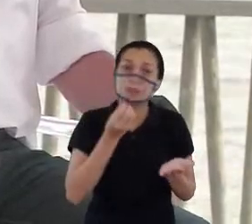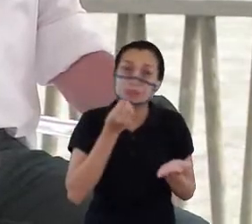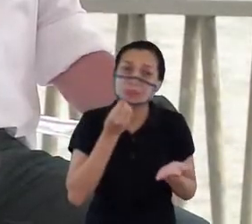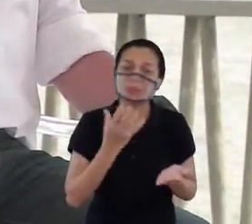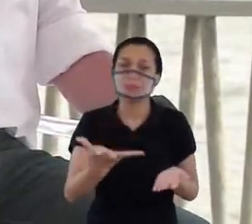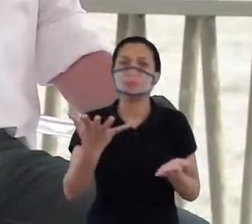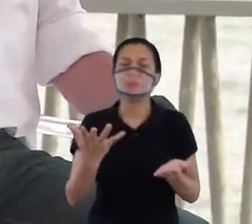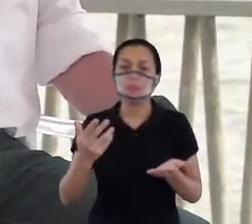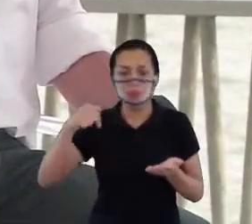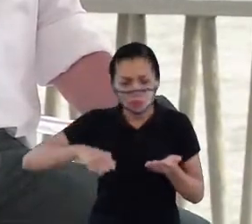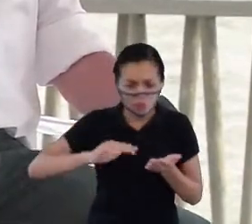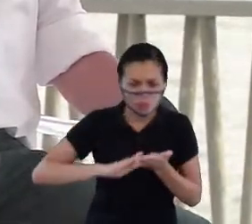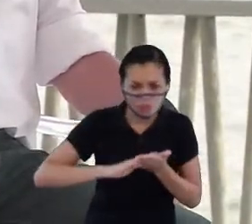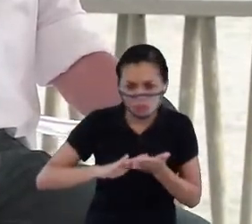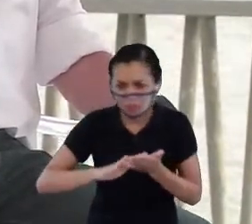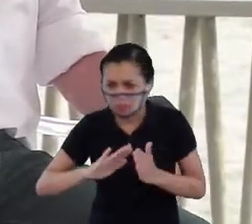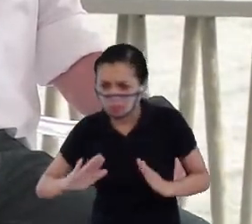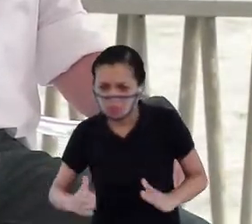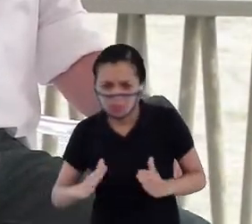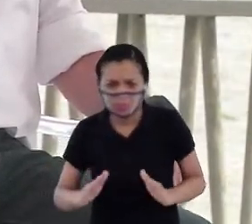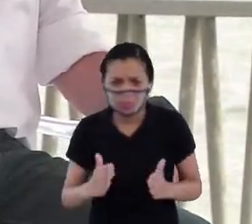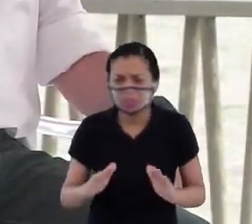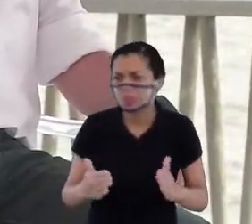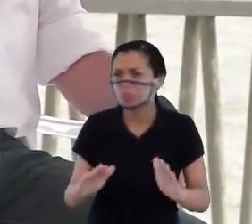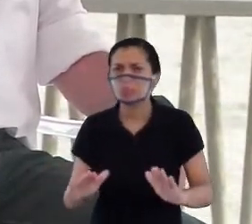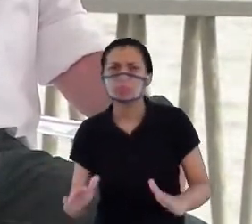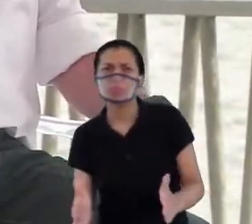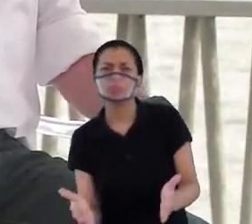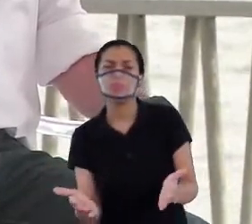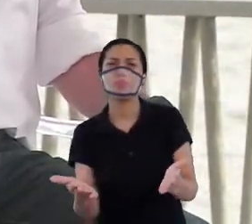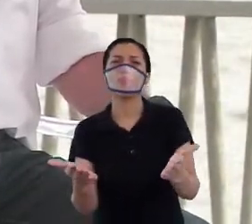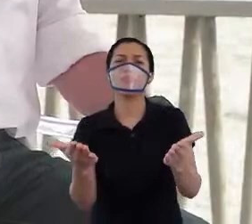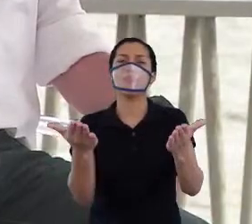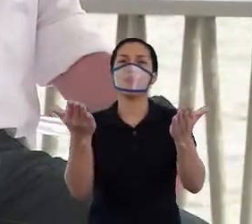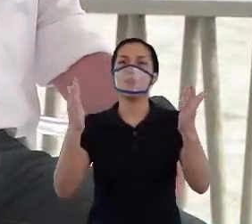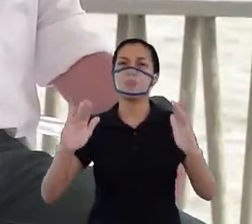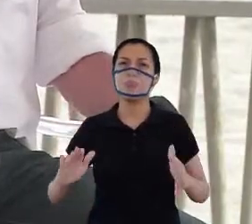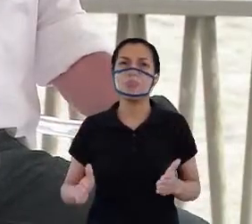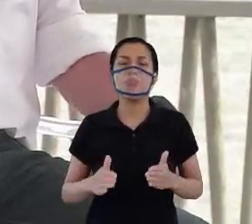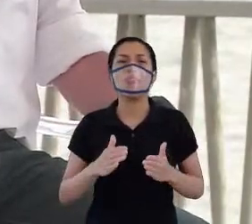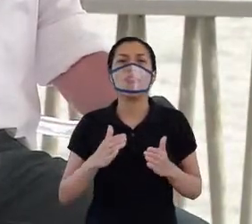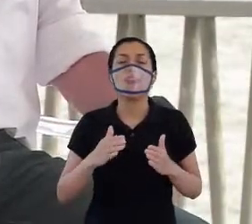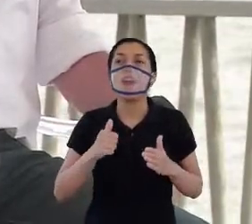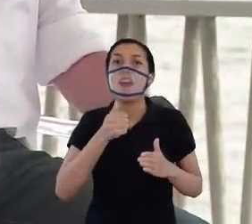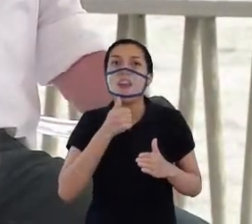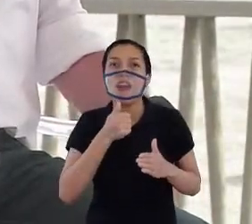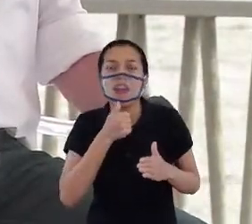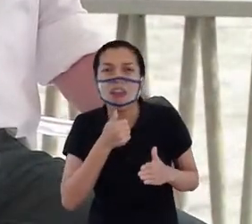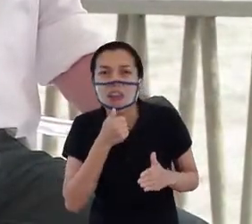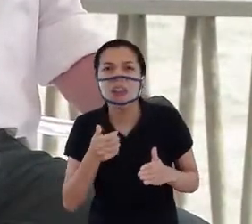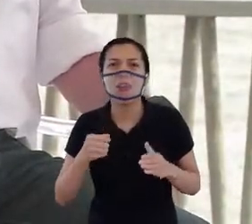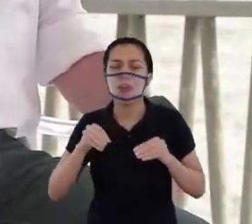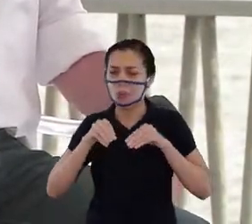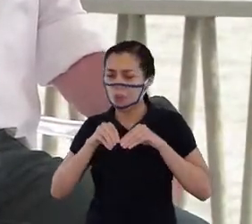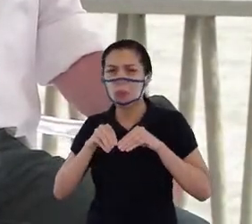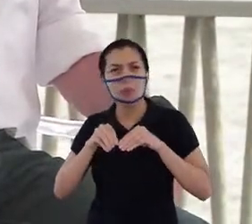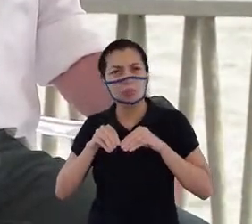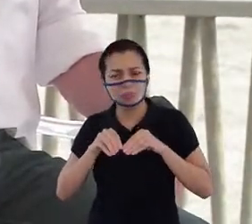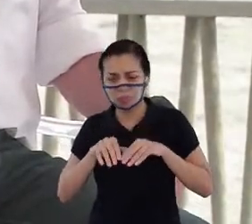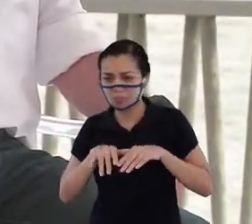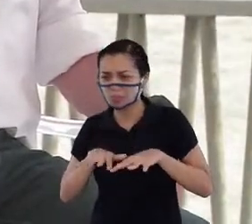recuperando para habilitar 10.000 hectáreas. Tendrán agua, financiación con el incentivo